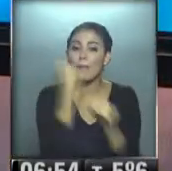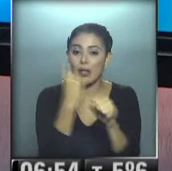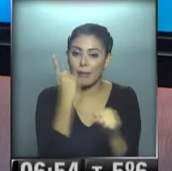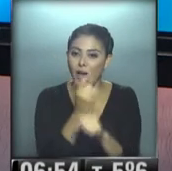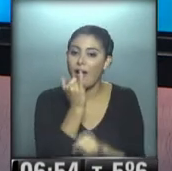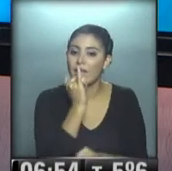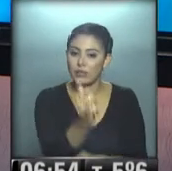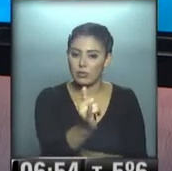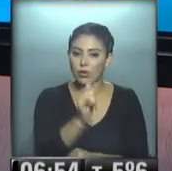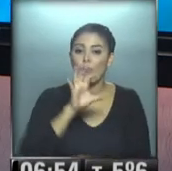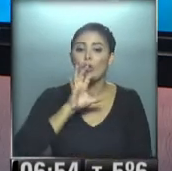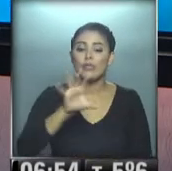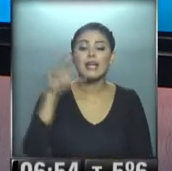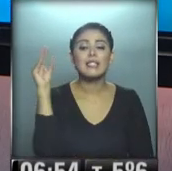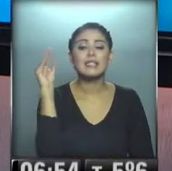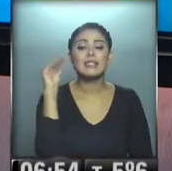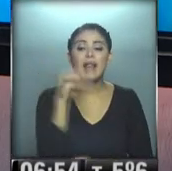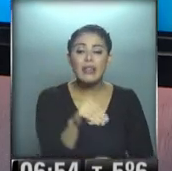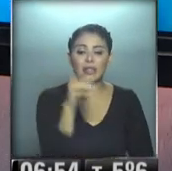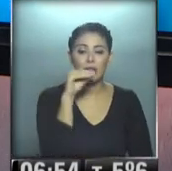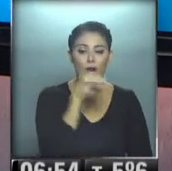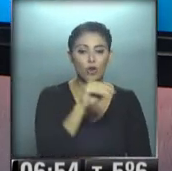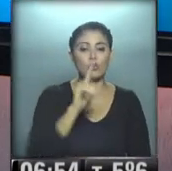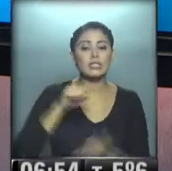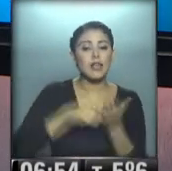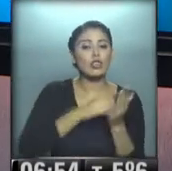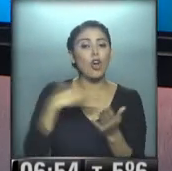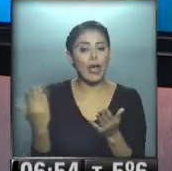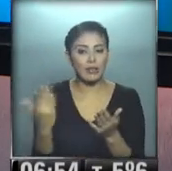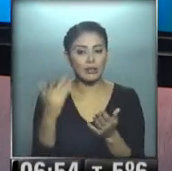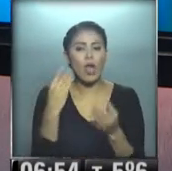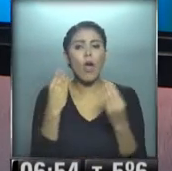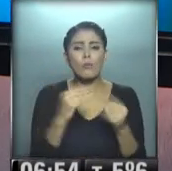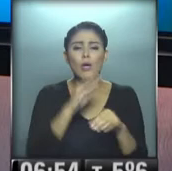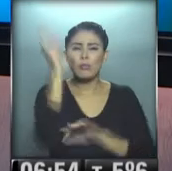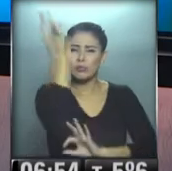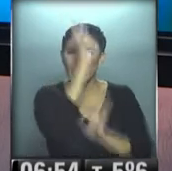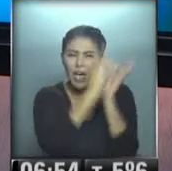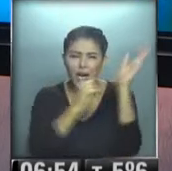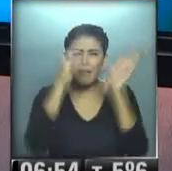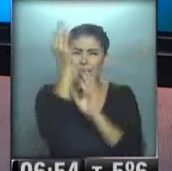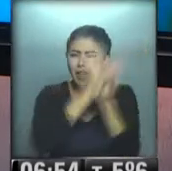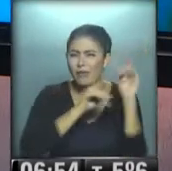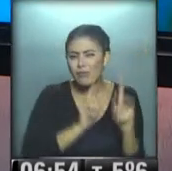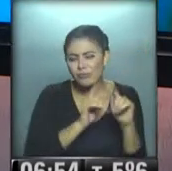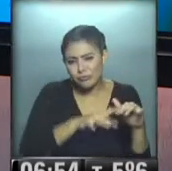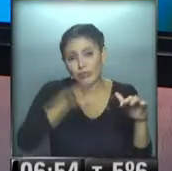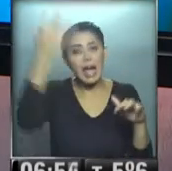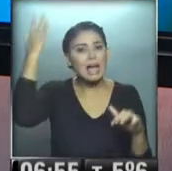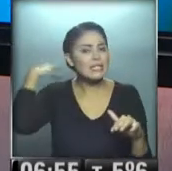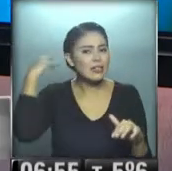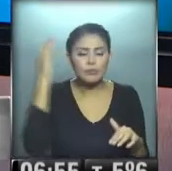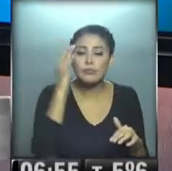el centro y el este de la provincia de Santa Cruz. Fíjense, nevadas intensas que se mantienen. ¿Cuánto nevó ayer?